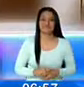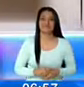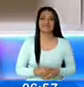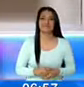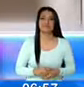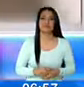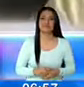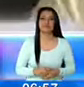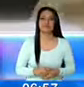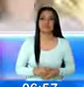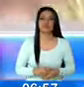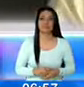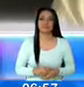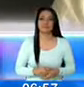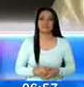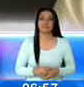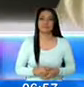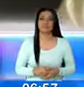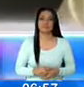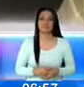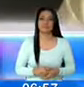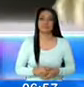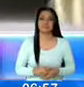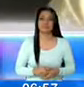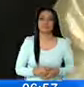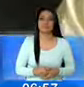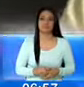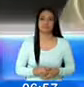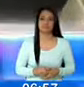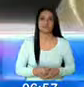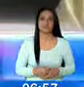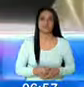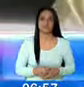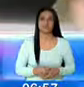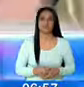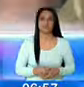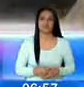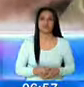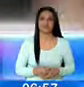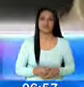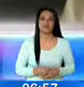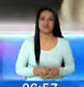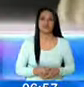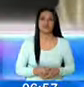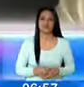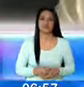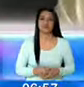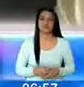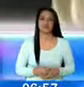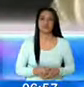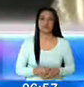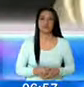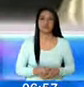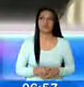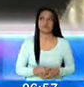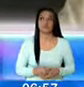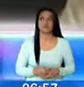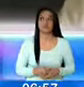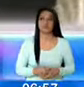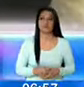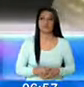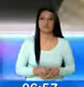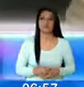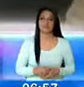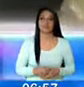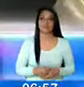Pues como un ejemplo también para otros padres, ¿no? Porque una persona oyente de pronto es complicado. Pero yo no